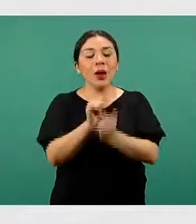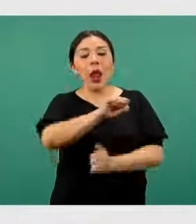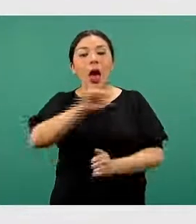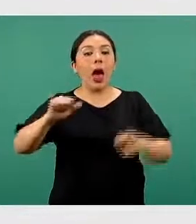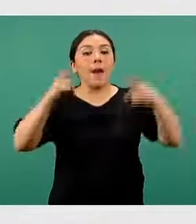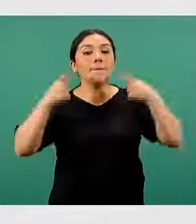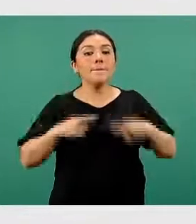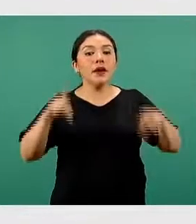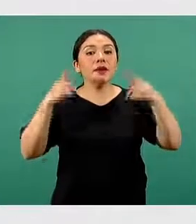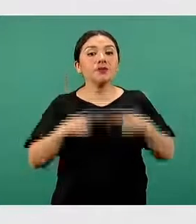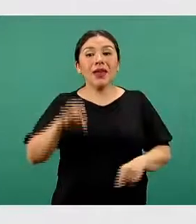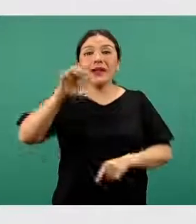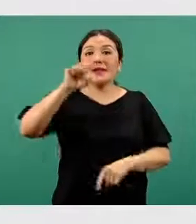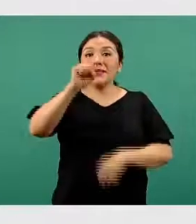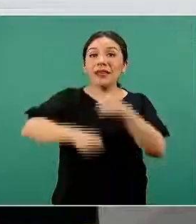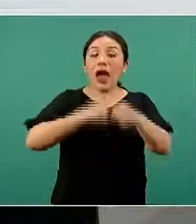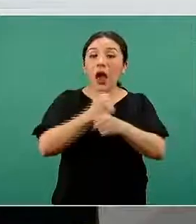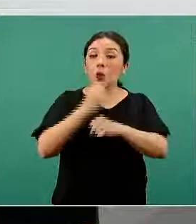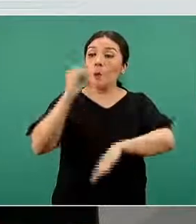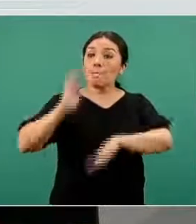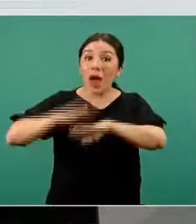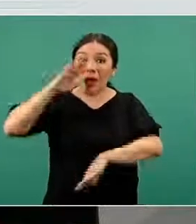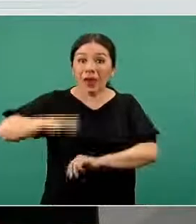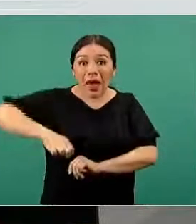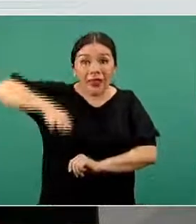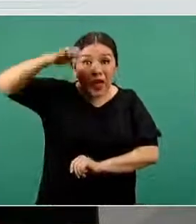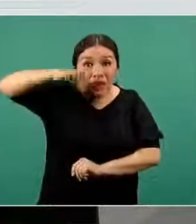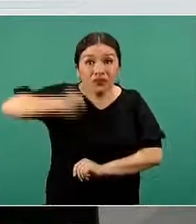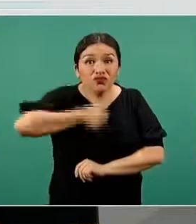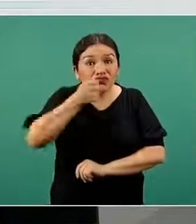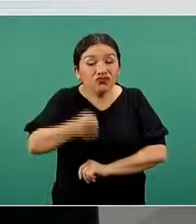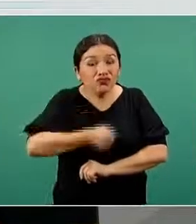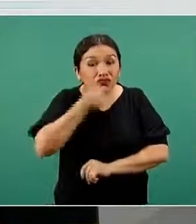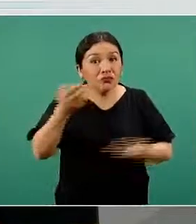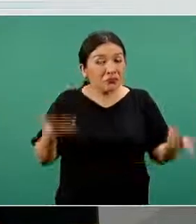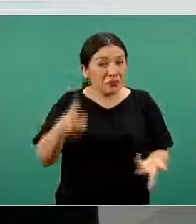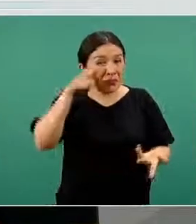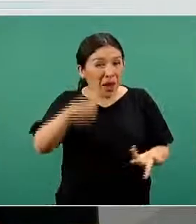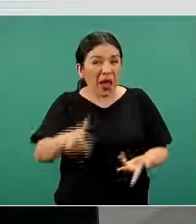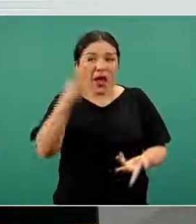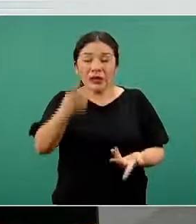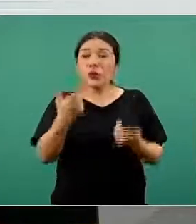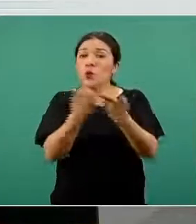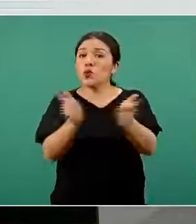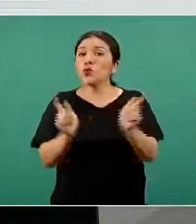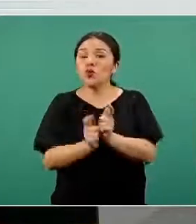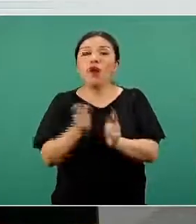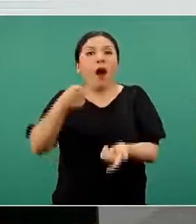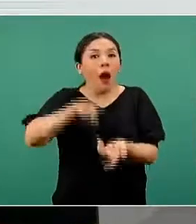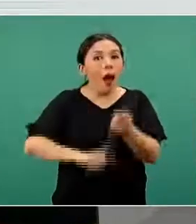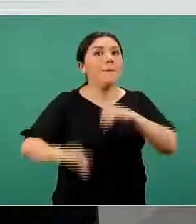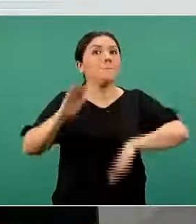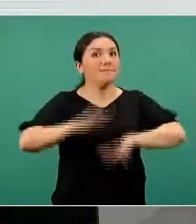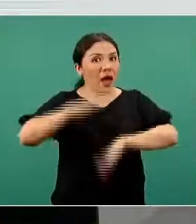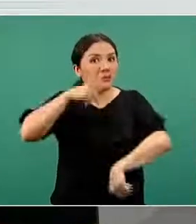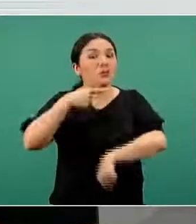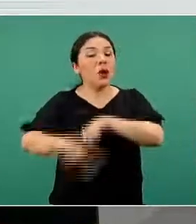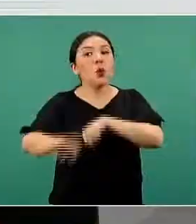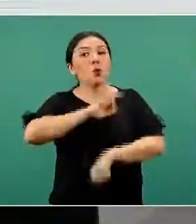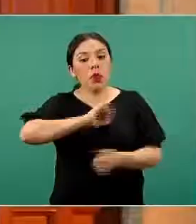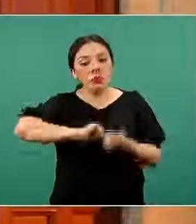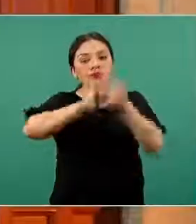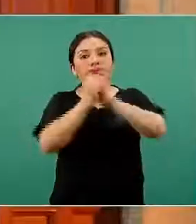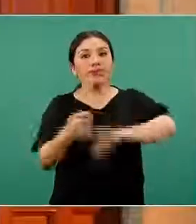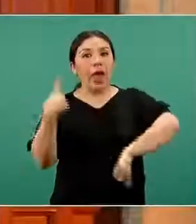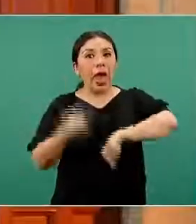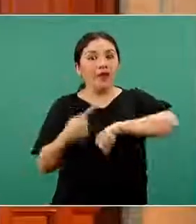personas con 60 años o más de edad, que evidentemente lo que hablamos es de un grupo que tenía un alto riesgo de